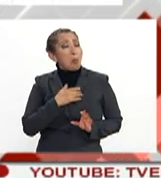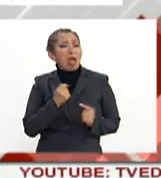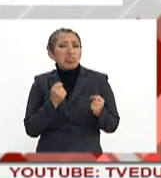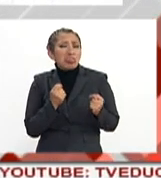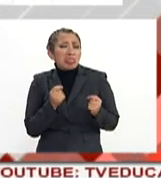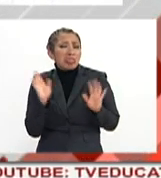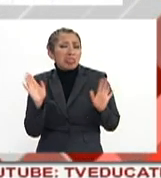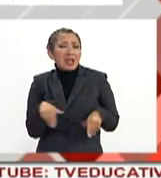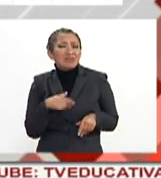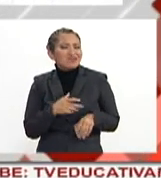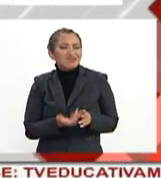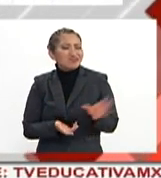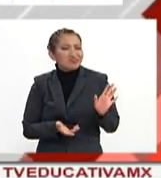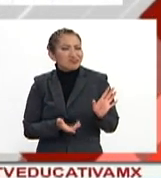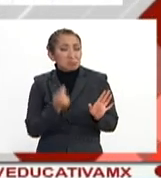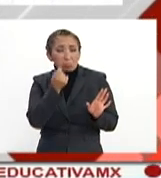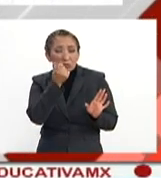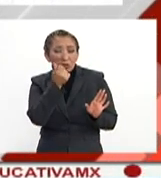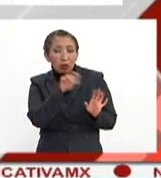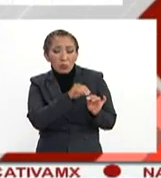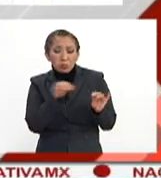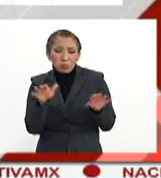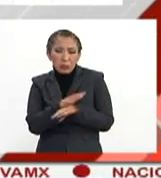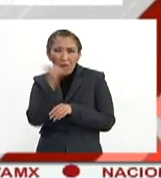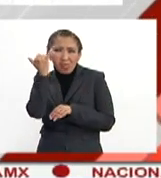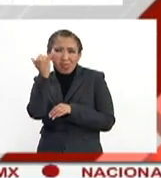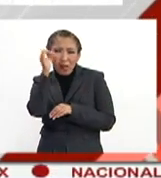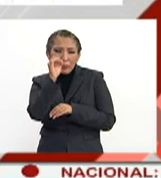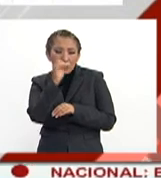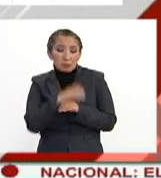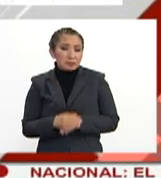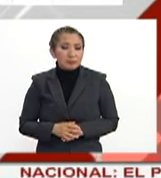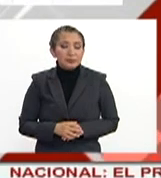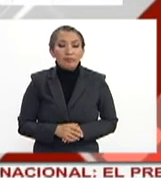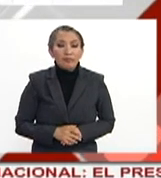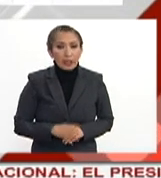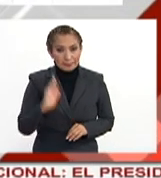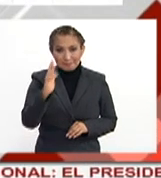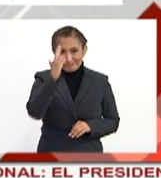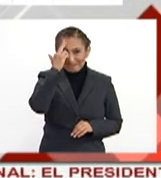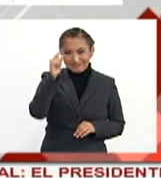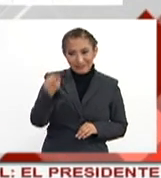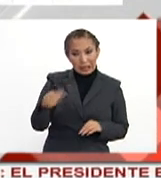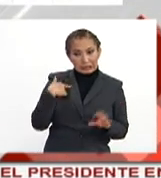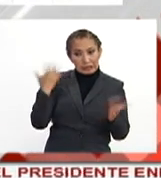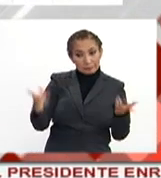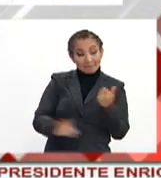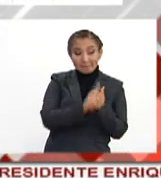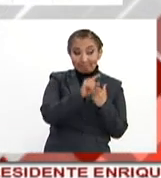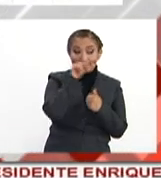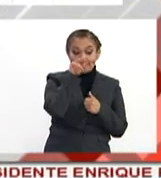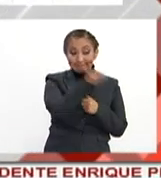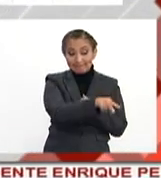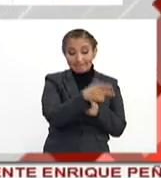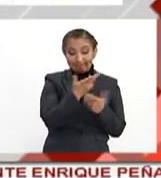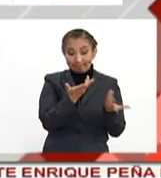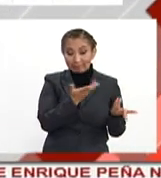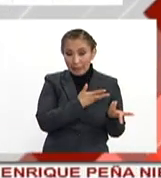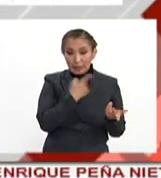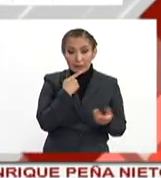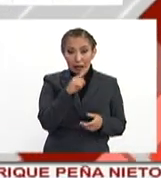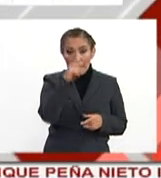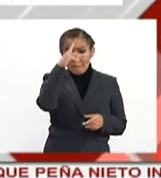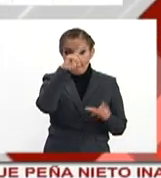de gente que estaría cambiando su opinión. Hay que recordar que este es un escándalo, digamos que si bien tiene